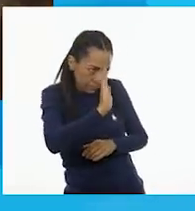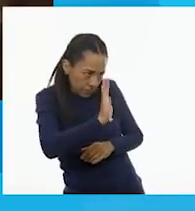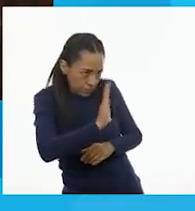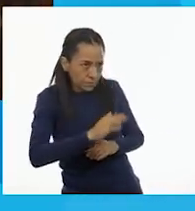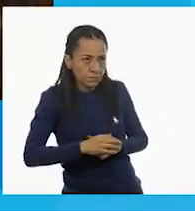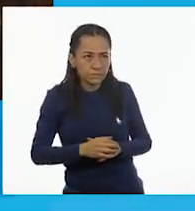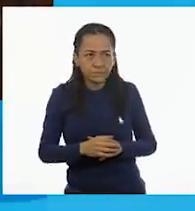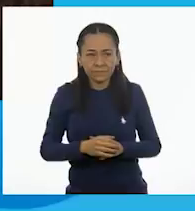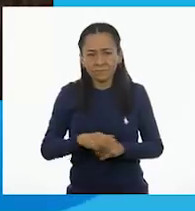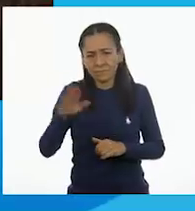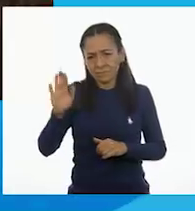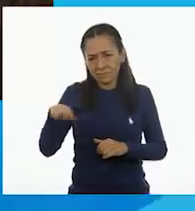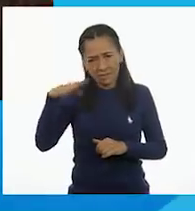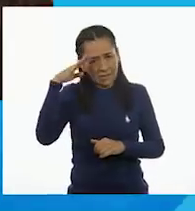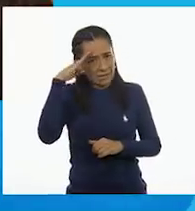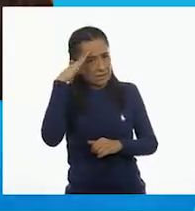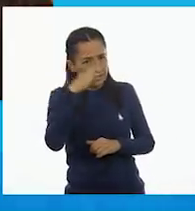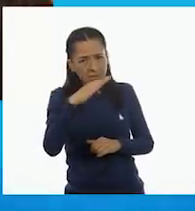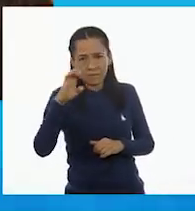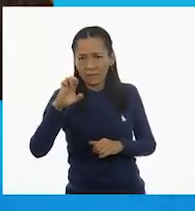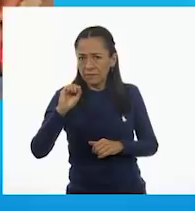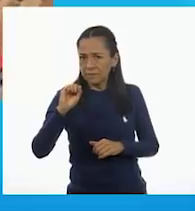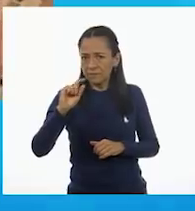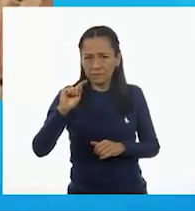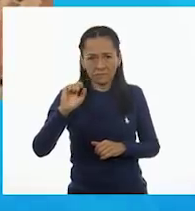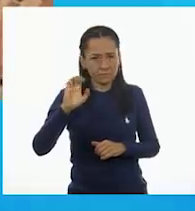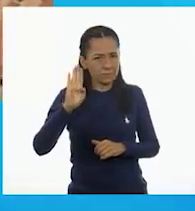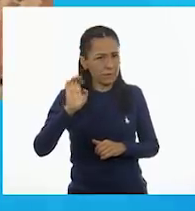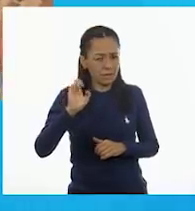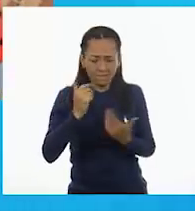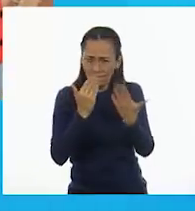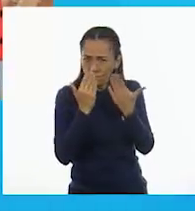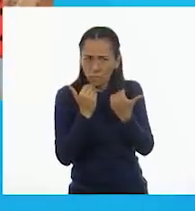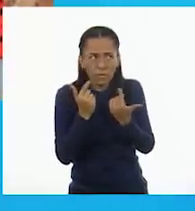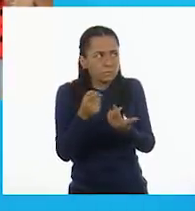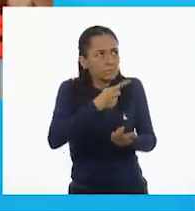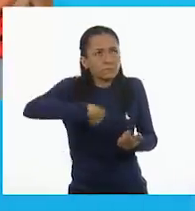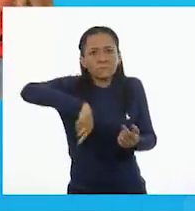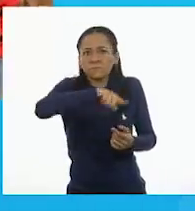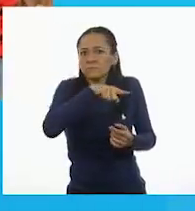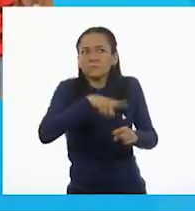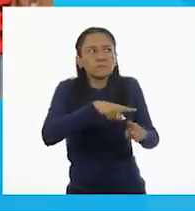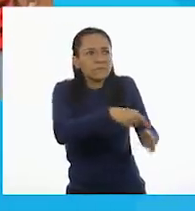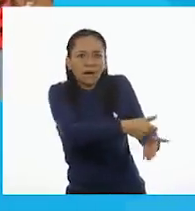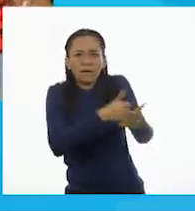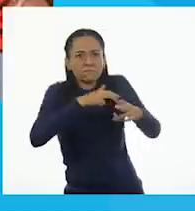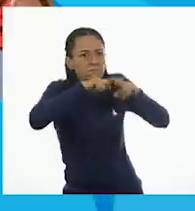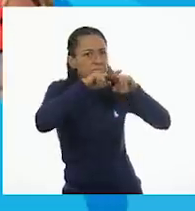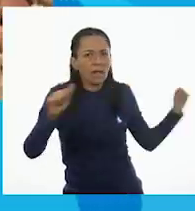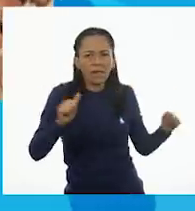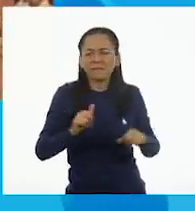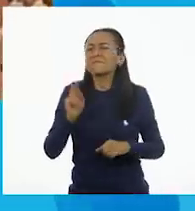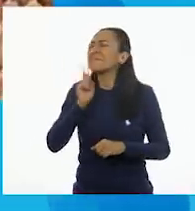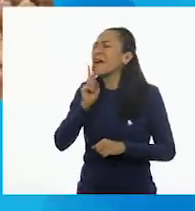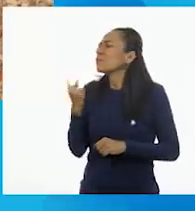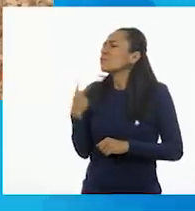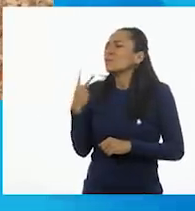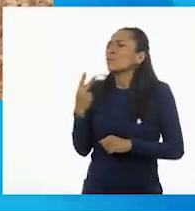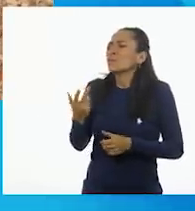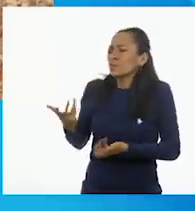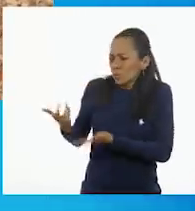Don Esteban no está. No hay quien nos ayude. A ver, vamos a bajarlo entre los dos. Ayúdame.